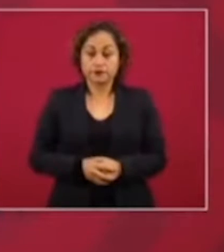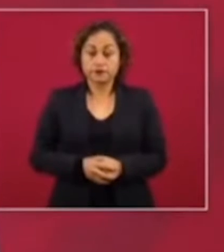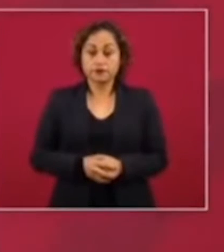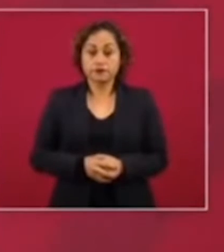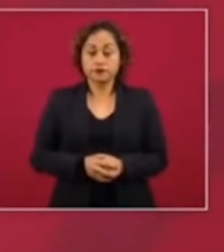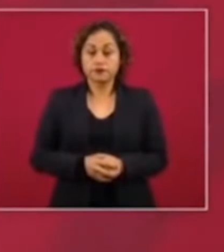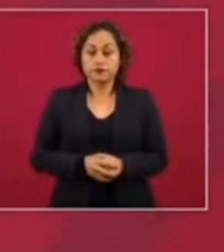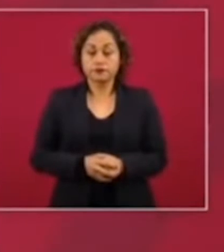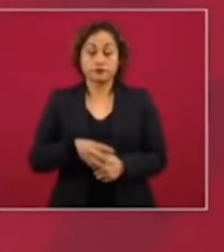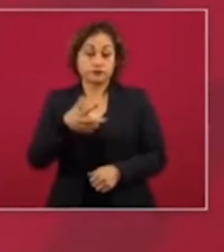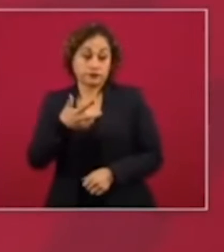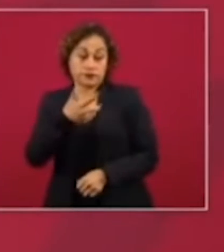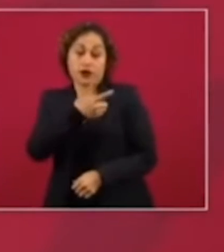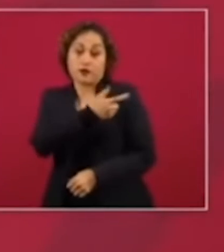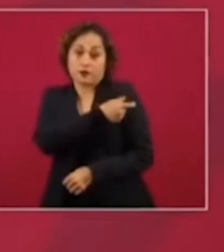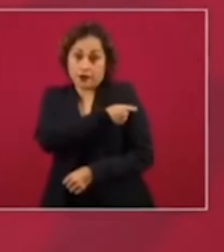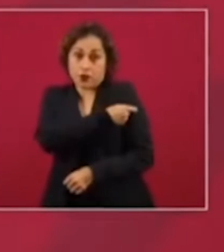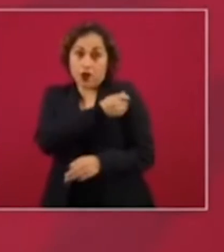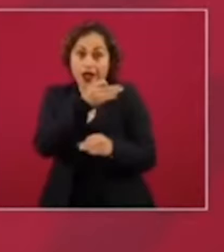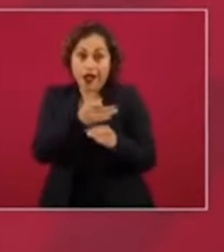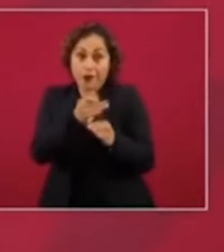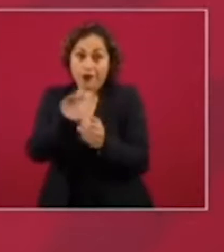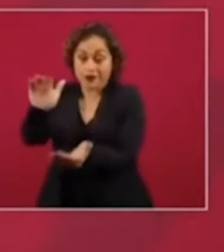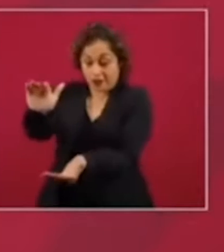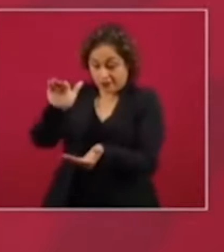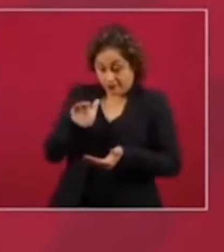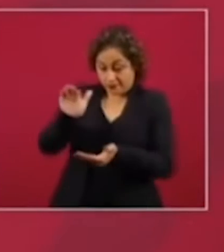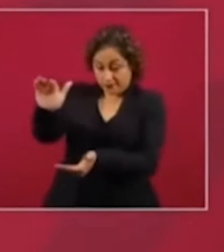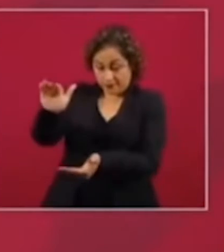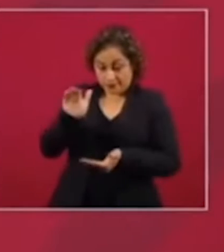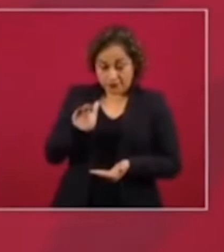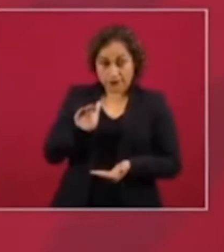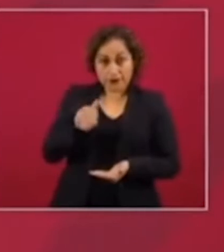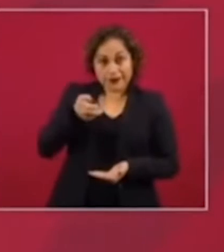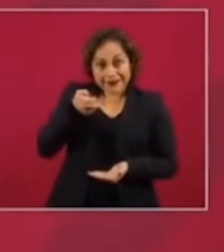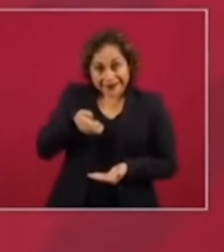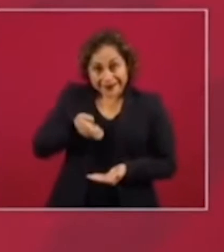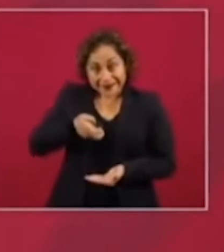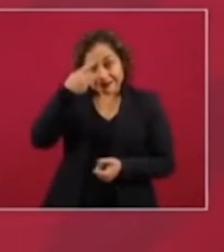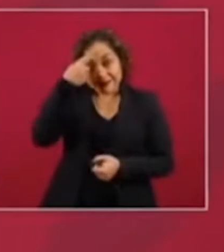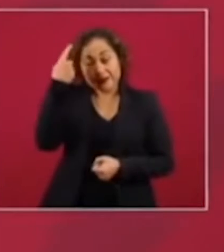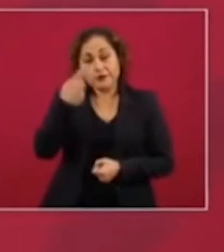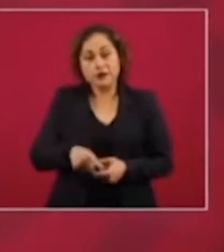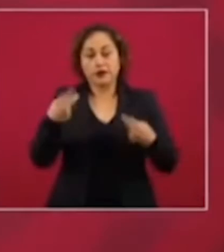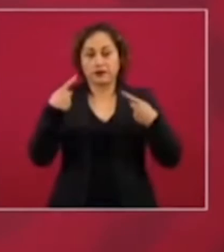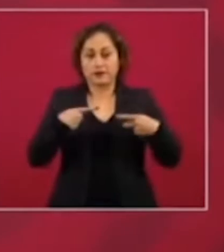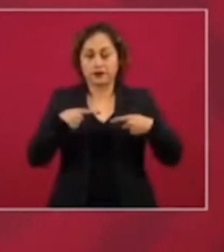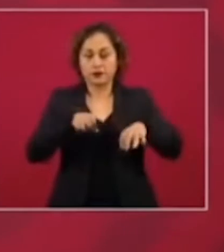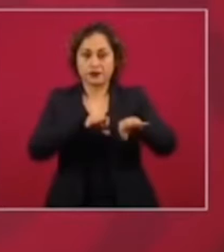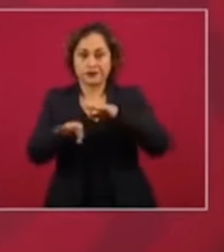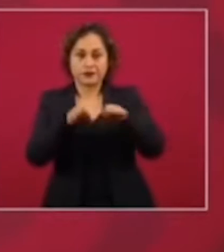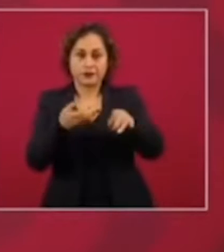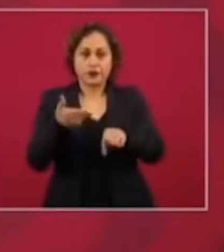La vacuna que se está recibiendo se va a aplicar a médicos, a enfermeras, a